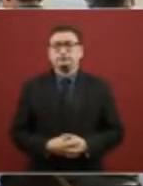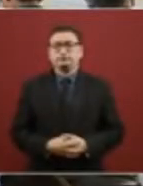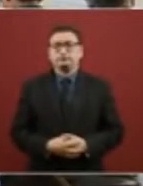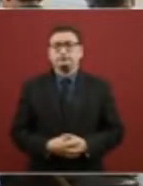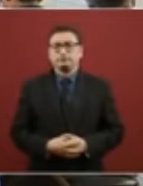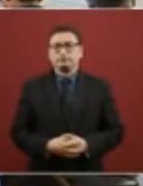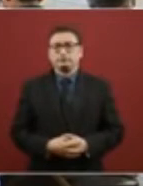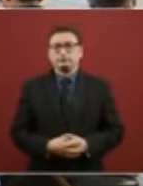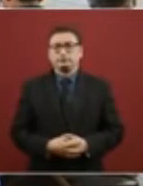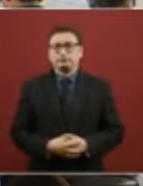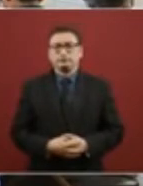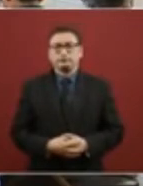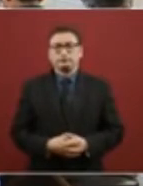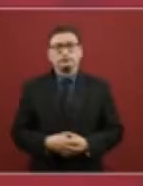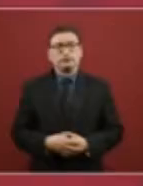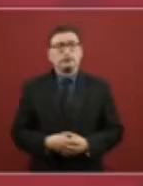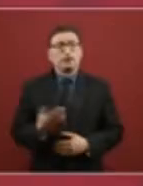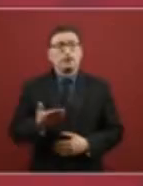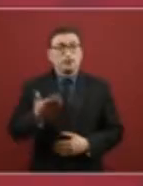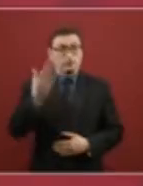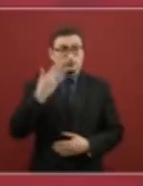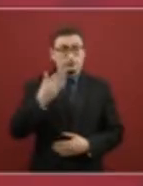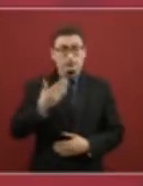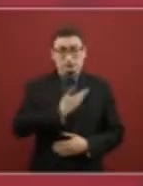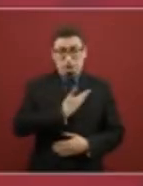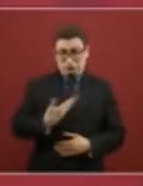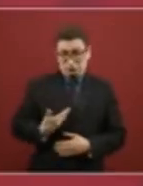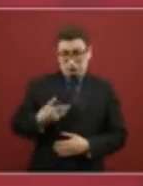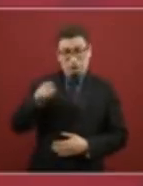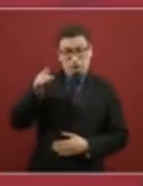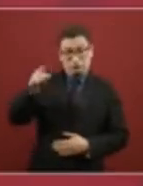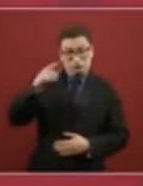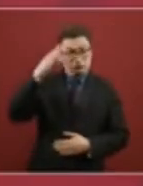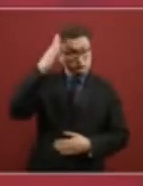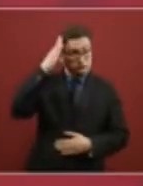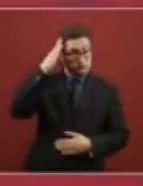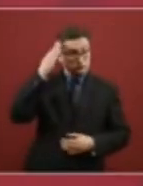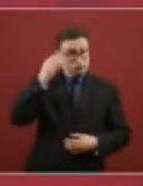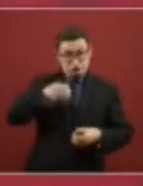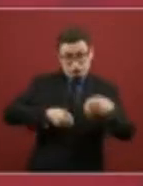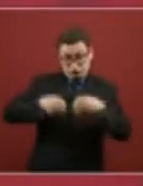Antes no se podía juzgar al presidente por corrupción. Esto es importante, Jorge.